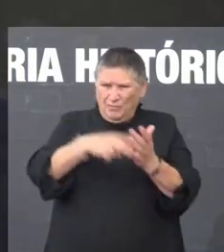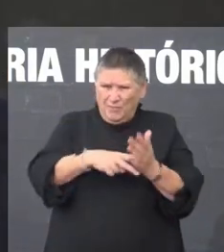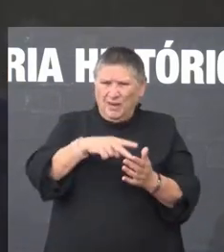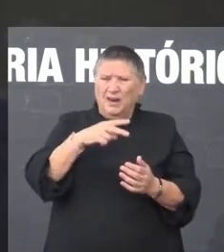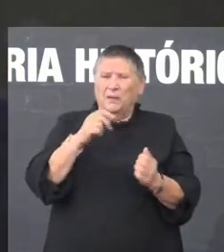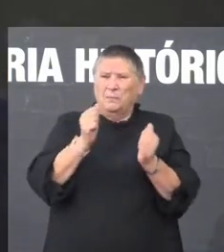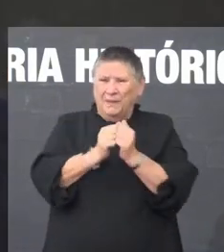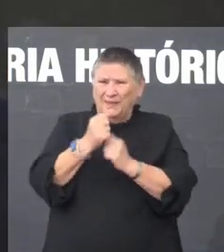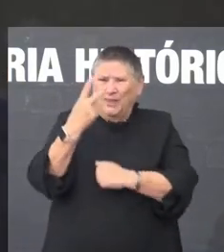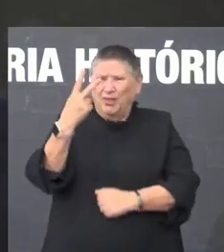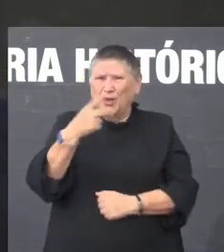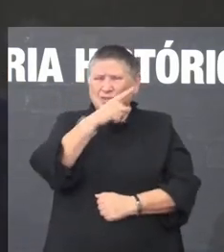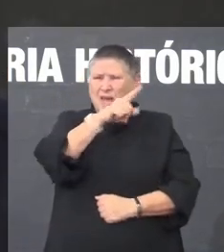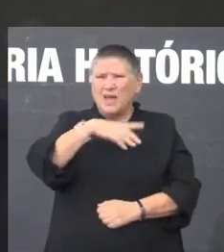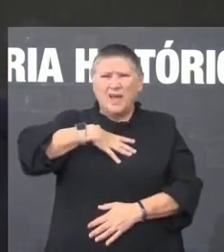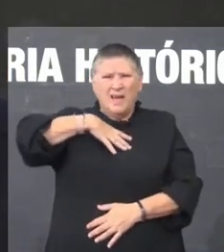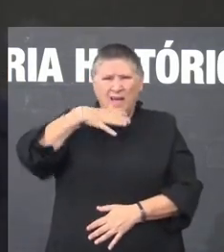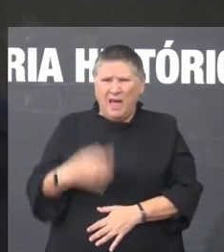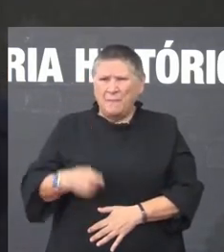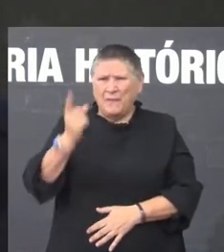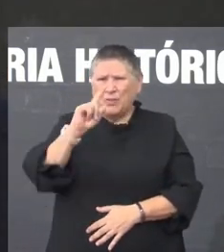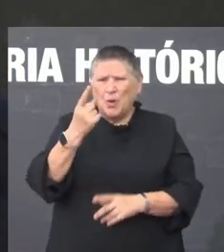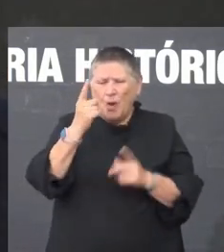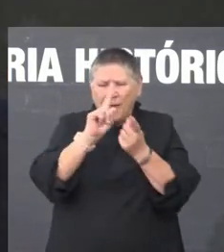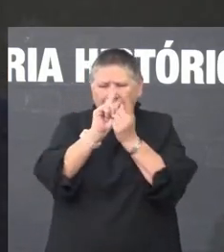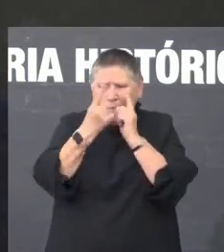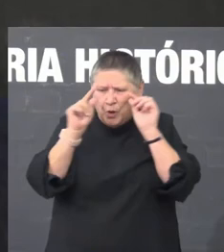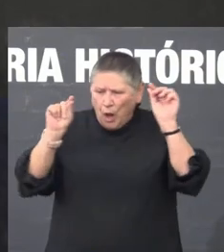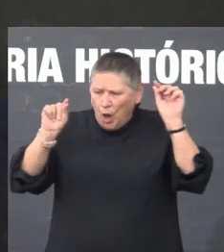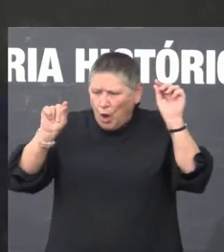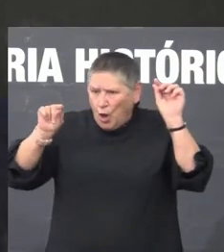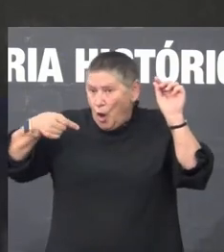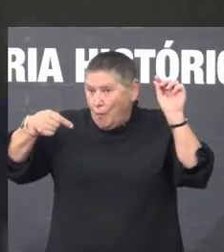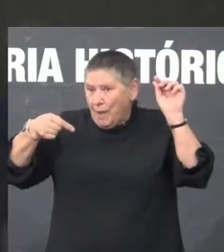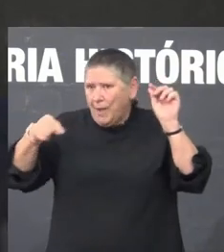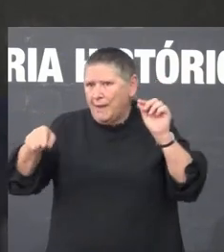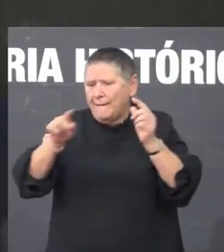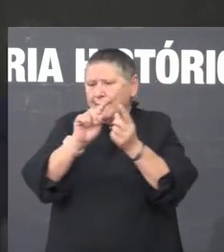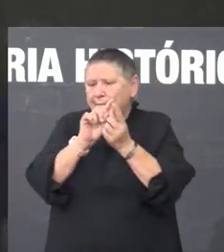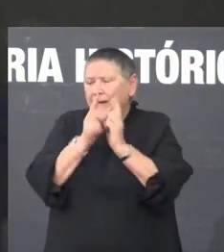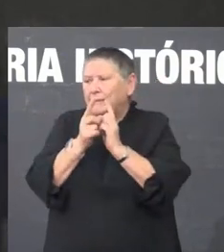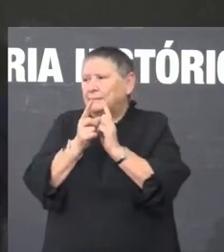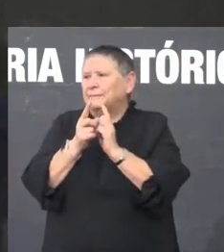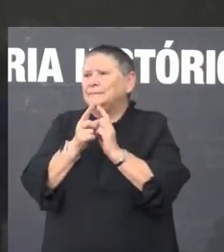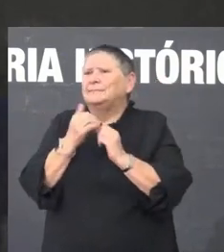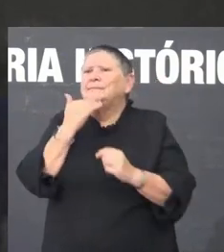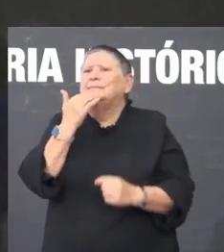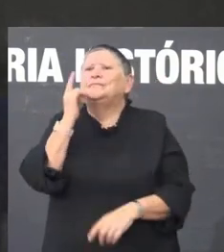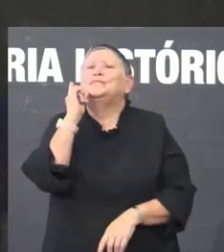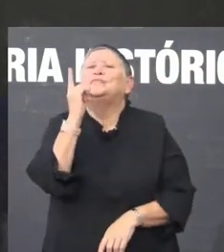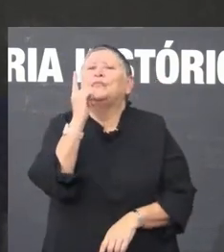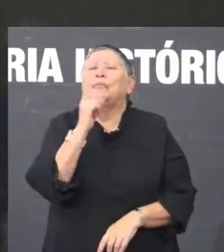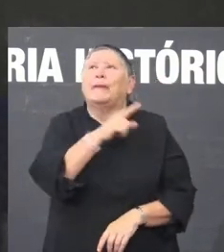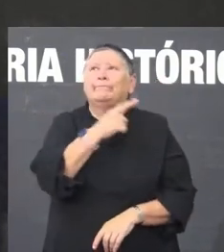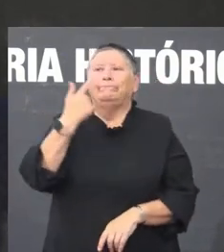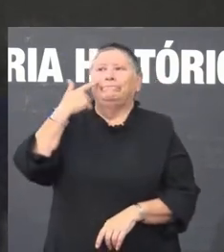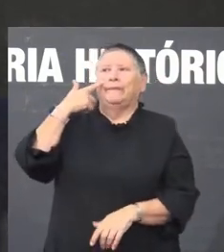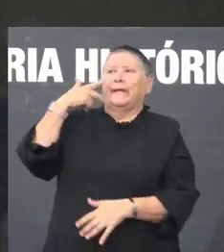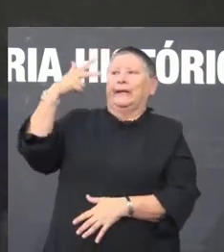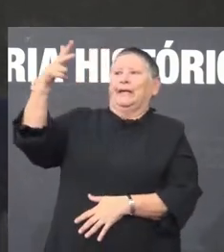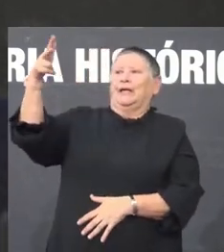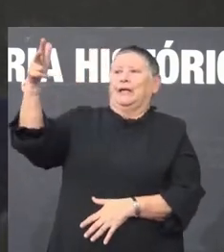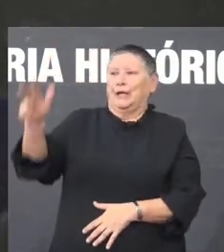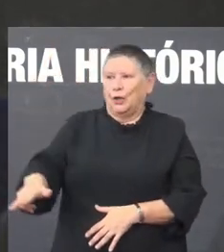capaz de cambiar una coma, solo una coma, para reconocer que